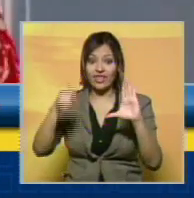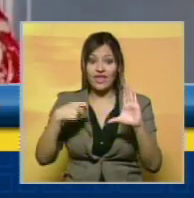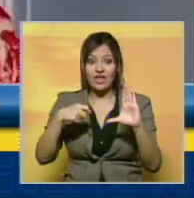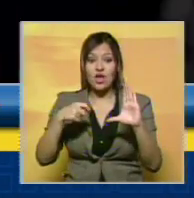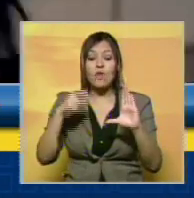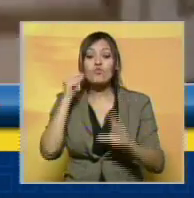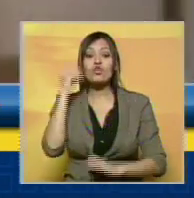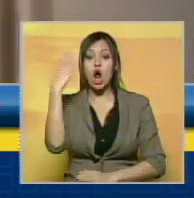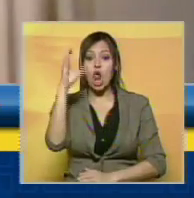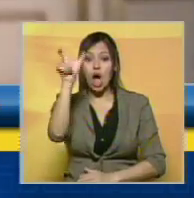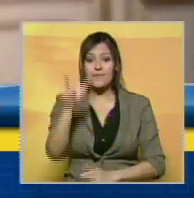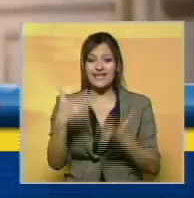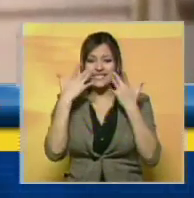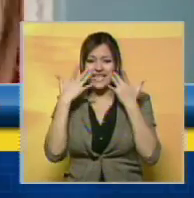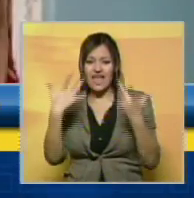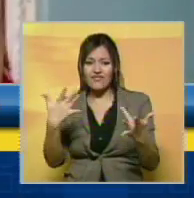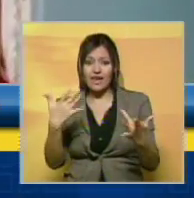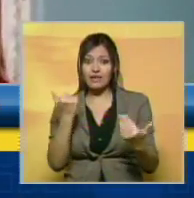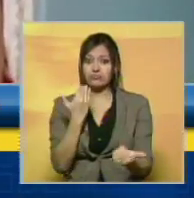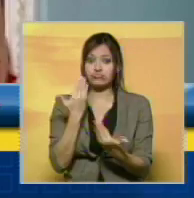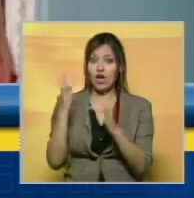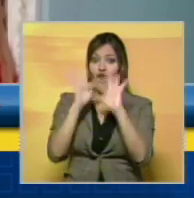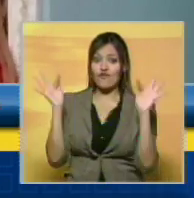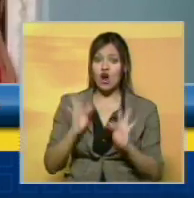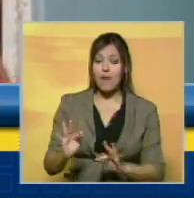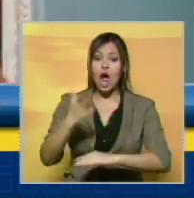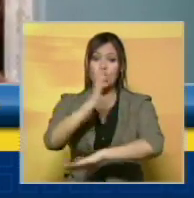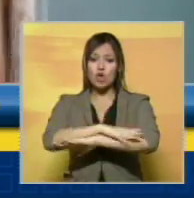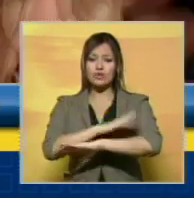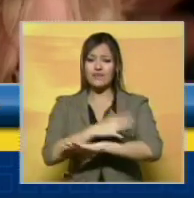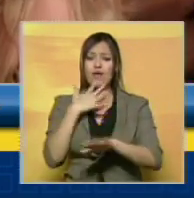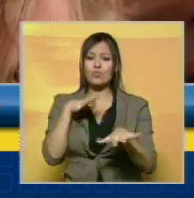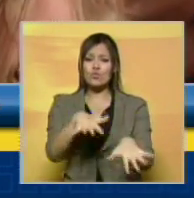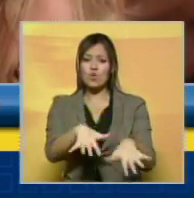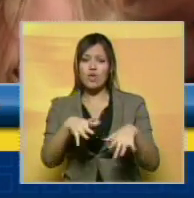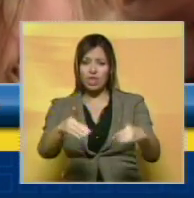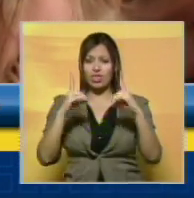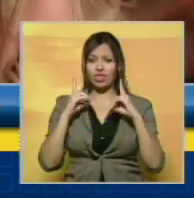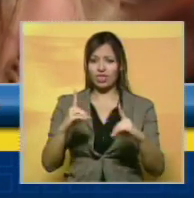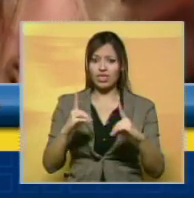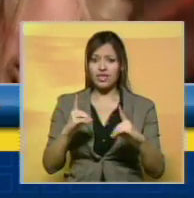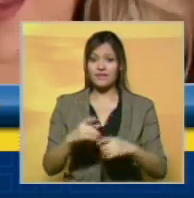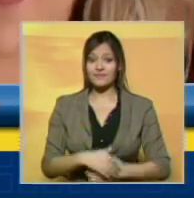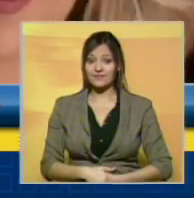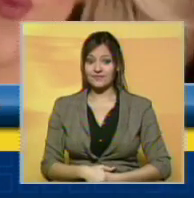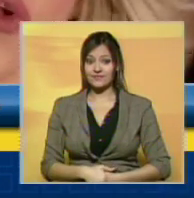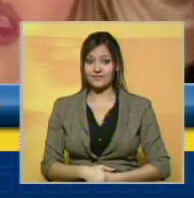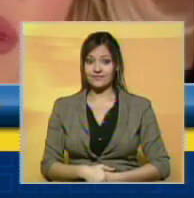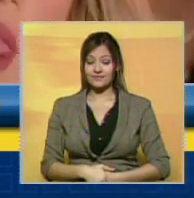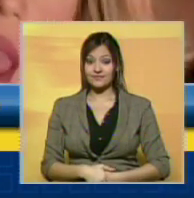colombiana muestra un lado desenfadado y una actitud muy sexy con la nativa de Barbados.